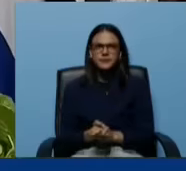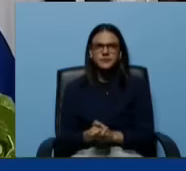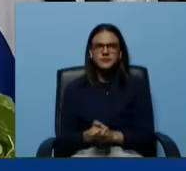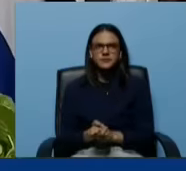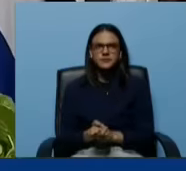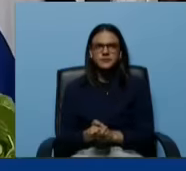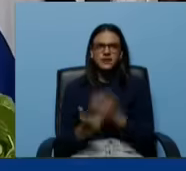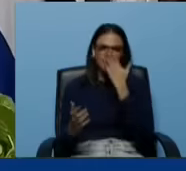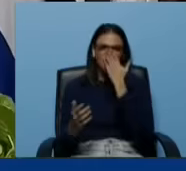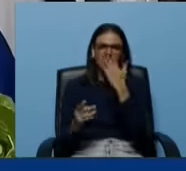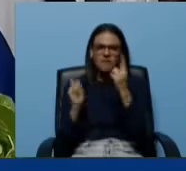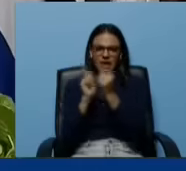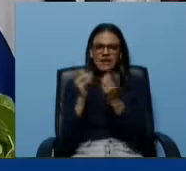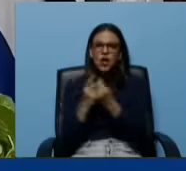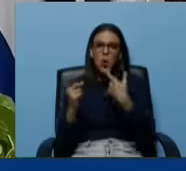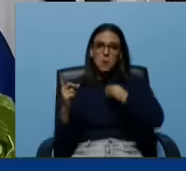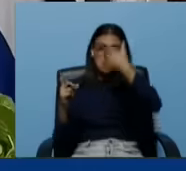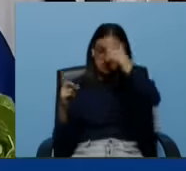conmigo,